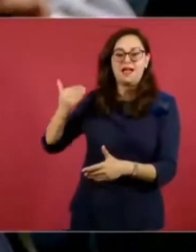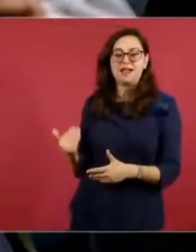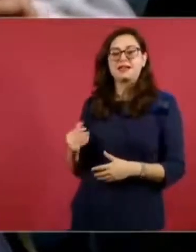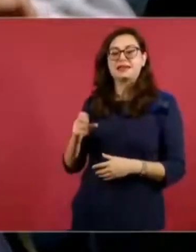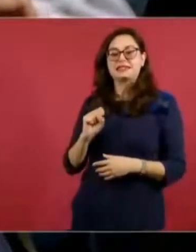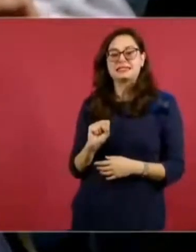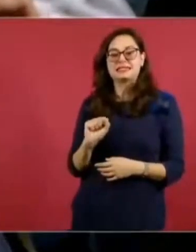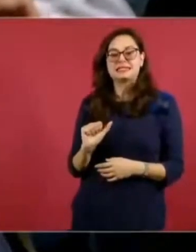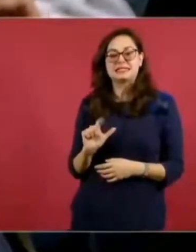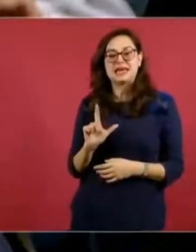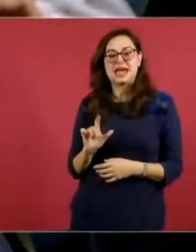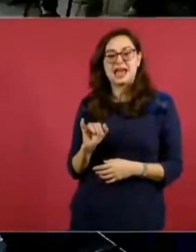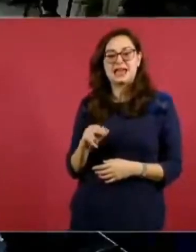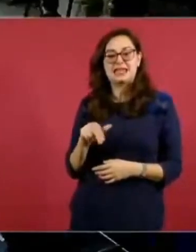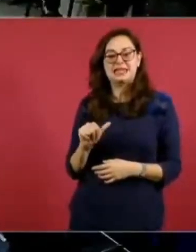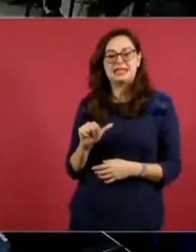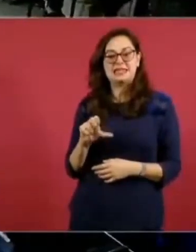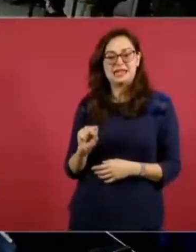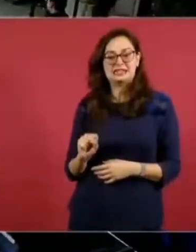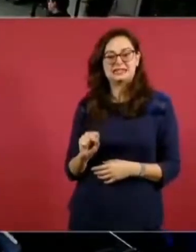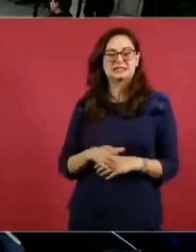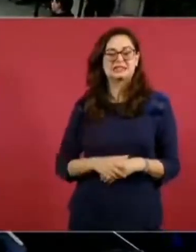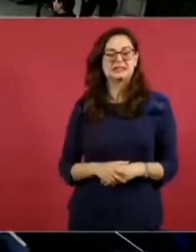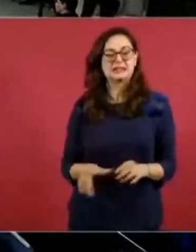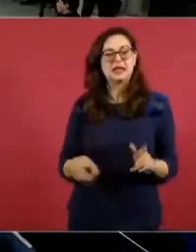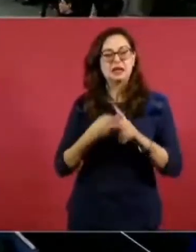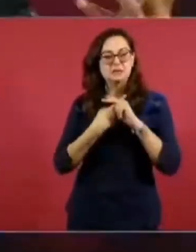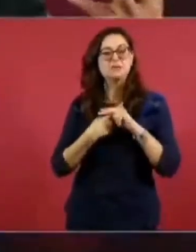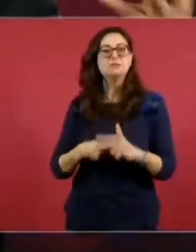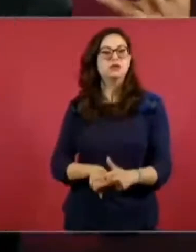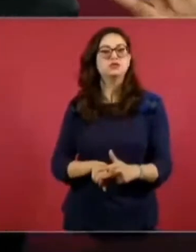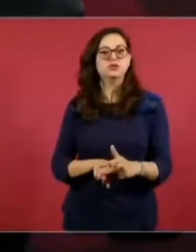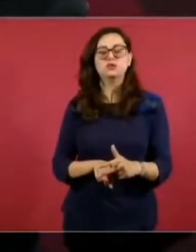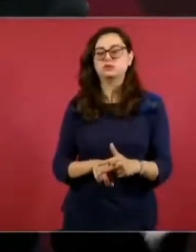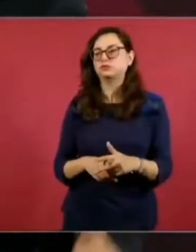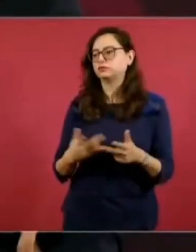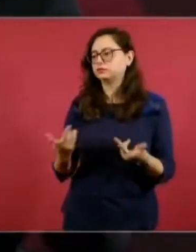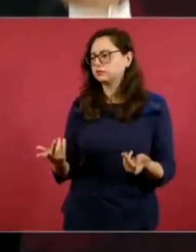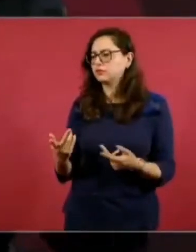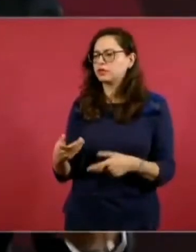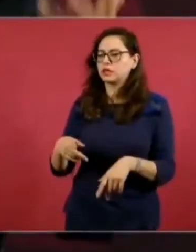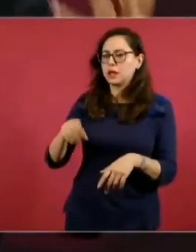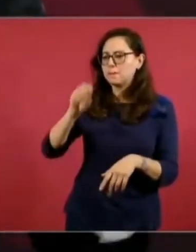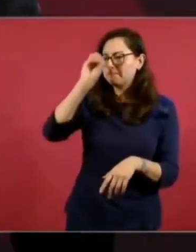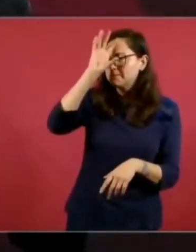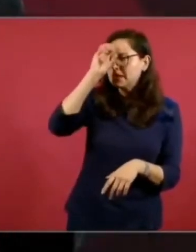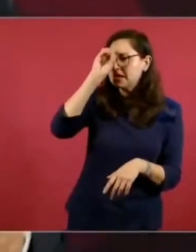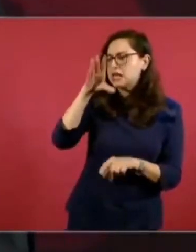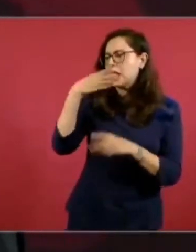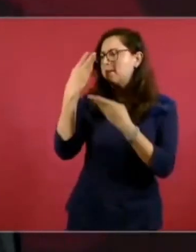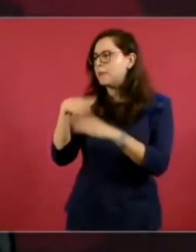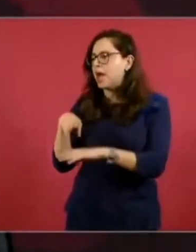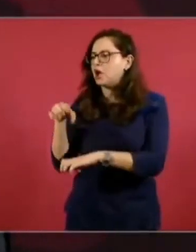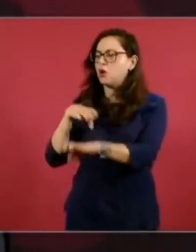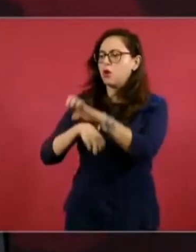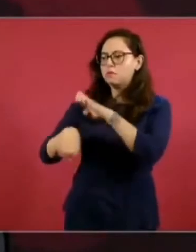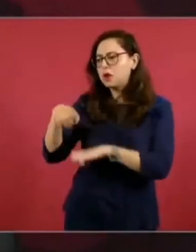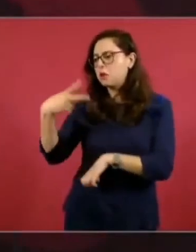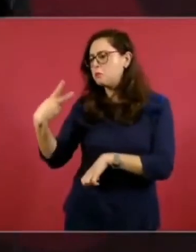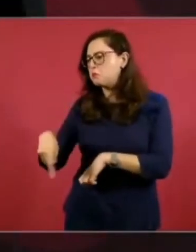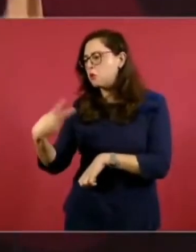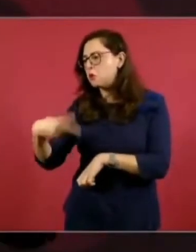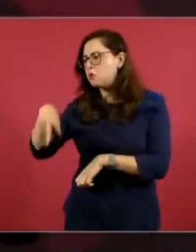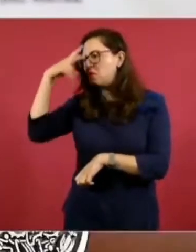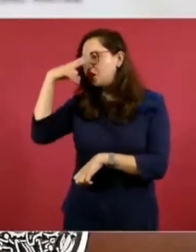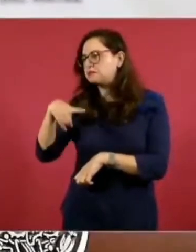empresas, bancos, minas, bienes del pueblo, de la nación, saquearon a México